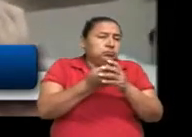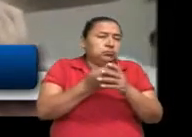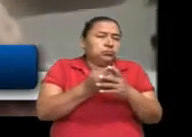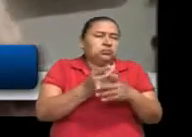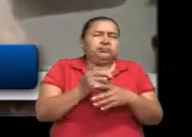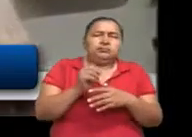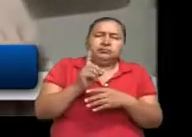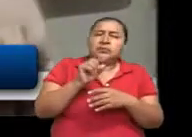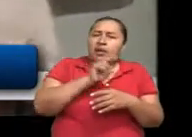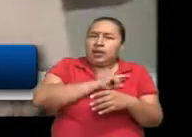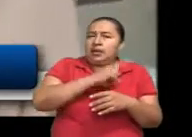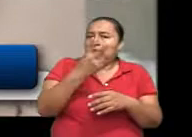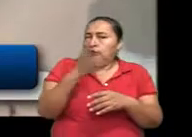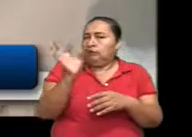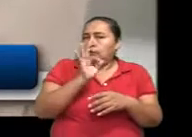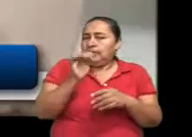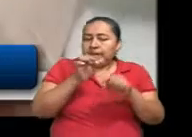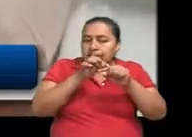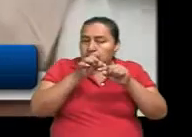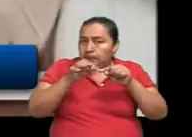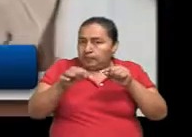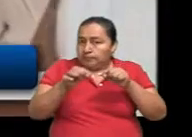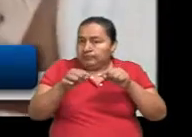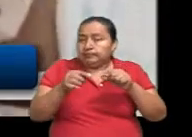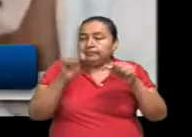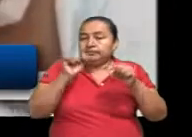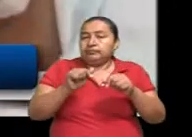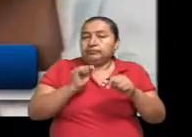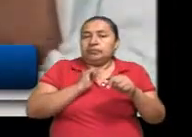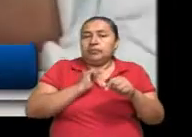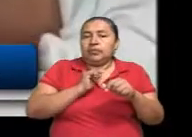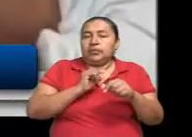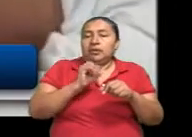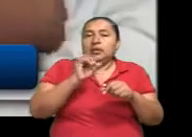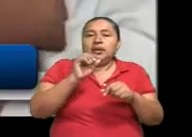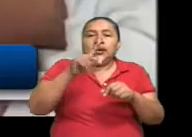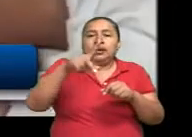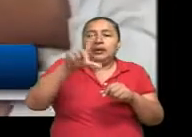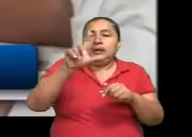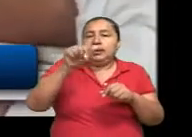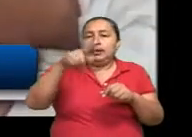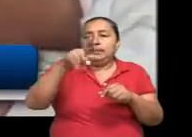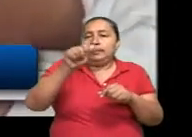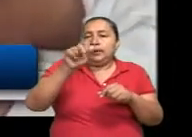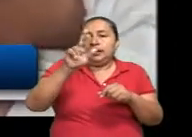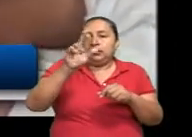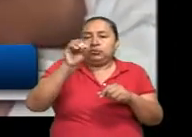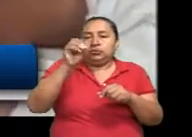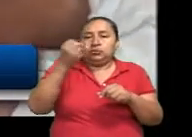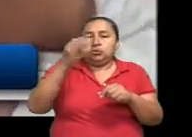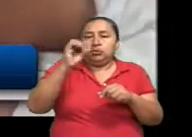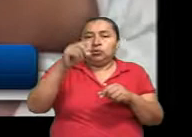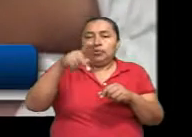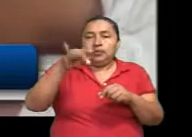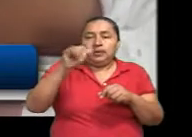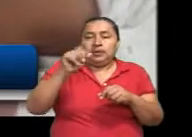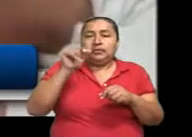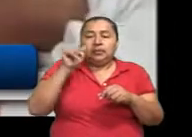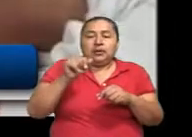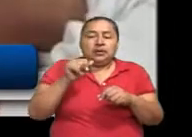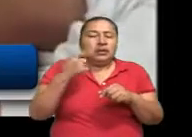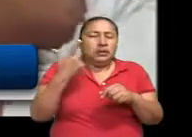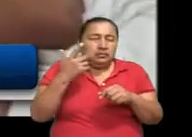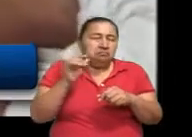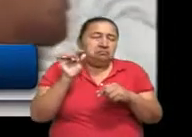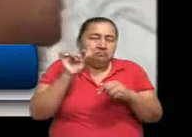Hay dos tipos de cirugía. La cirugía que es la laparoscópica, que esa es menos